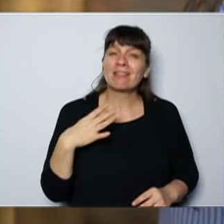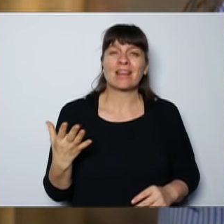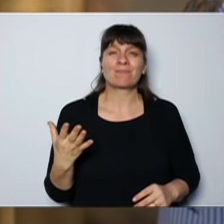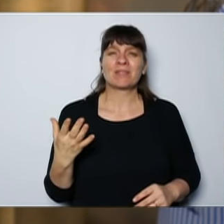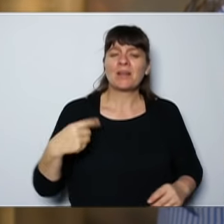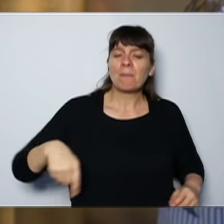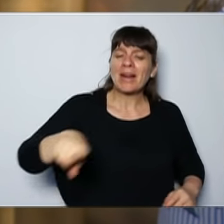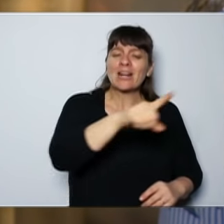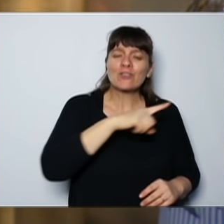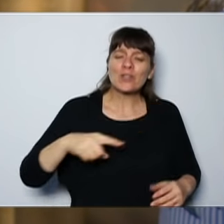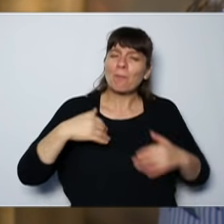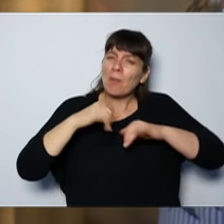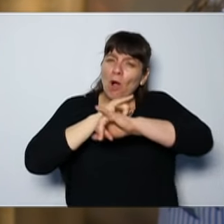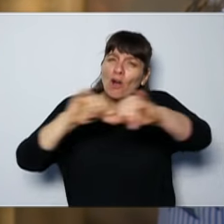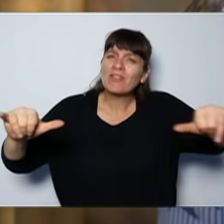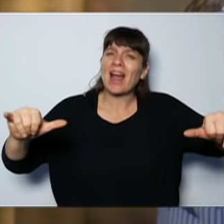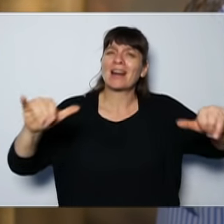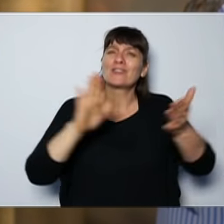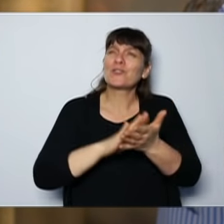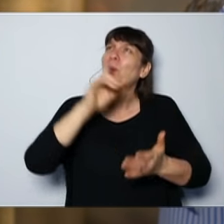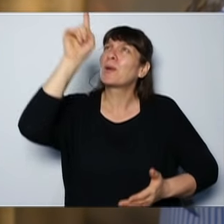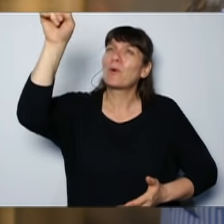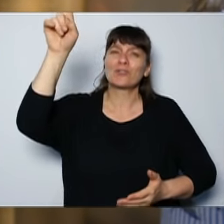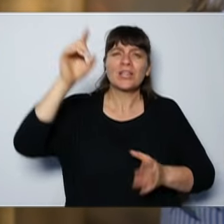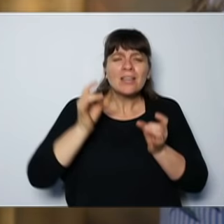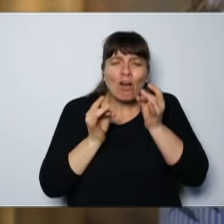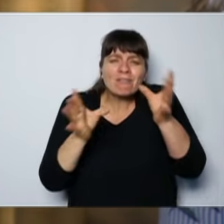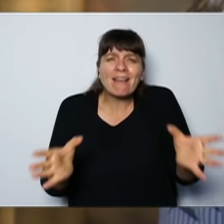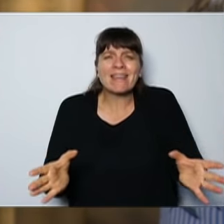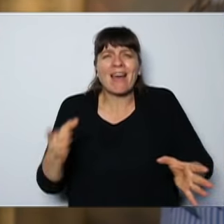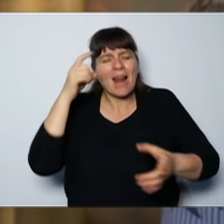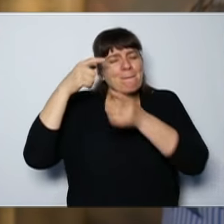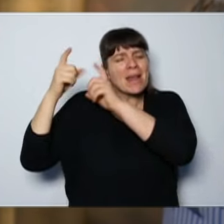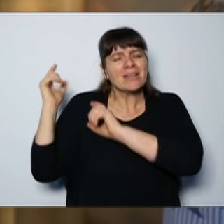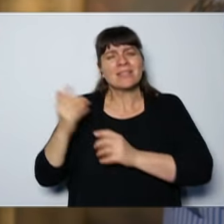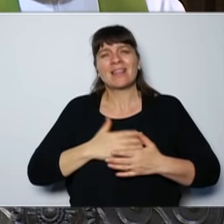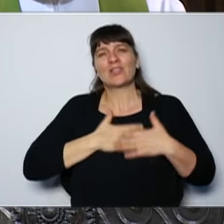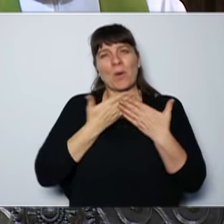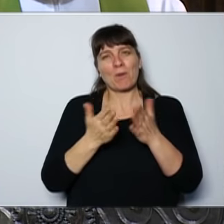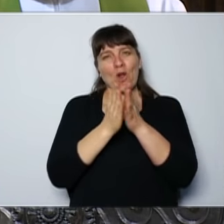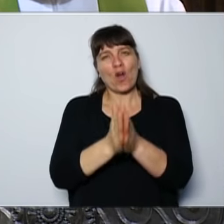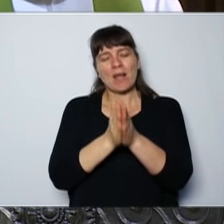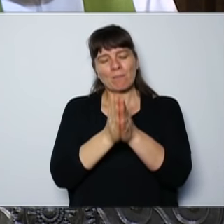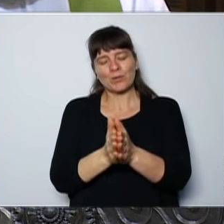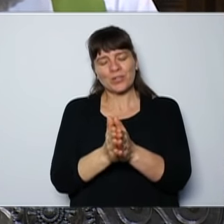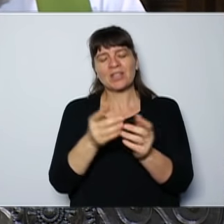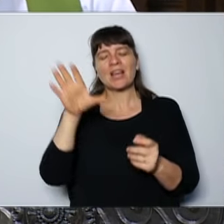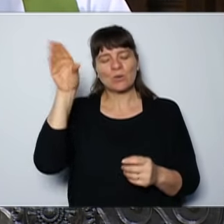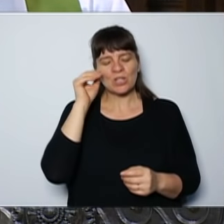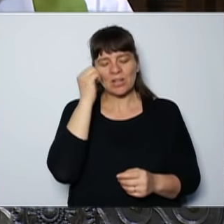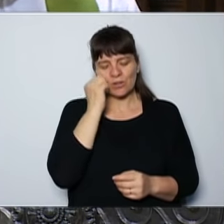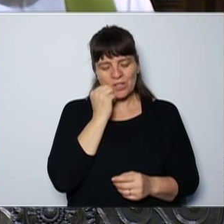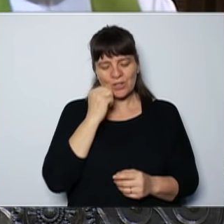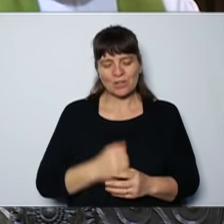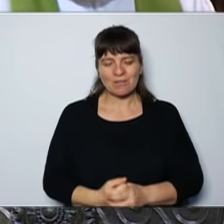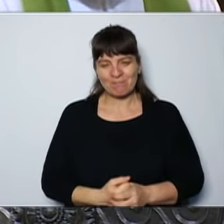para que nosotros podamos transmitirle tu palabra y contagiar la experiencia de tu amor. Oremos.